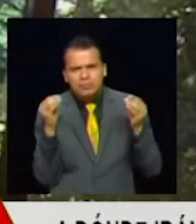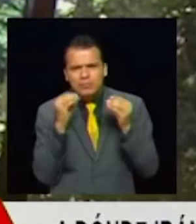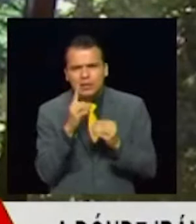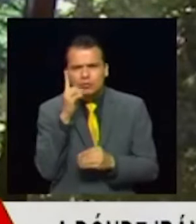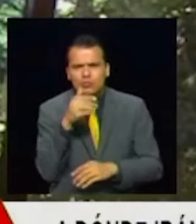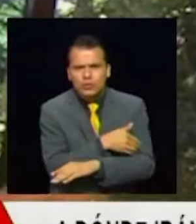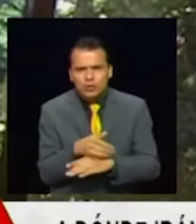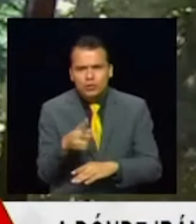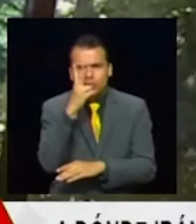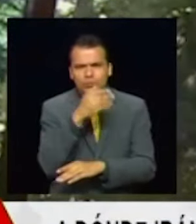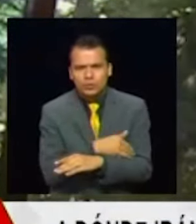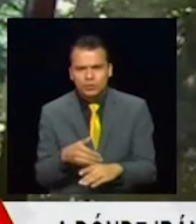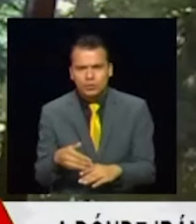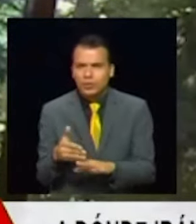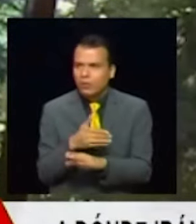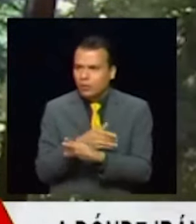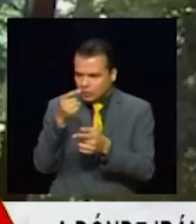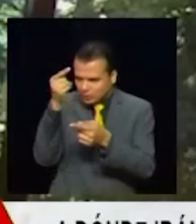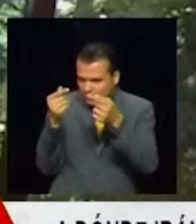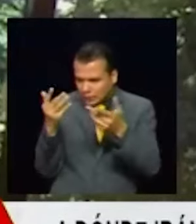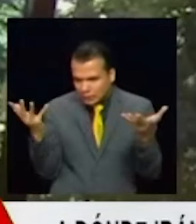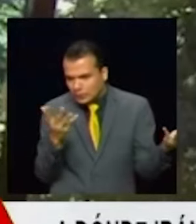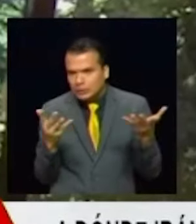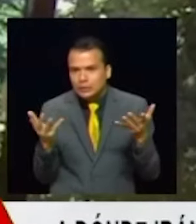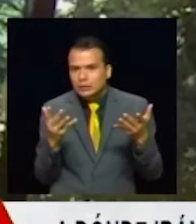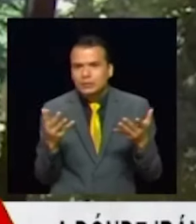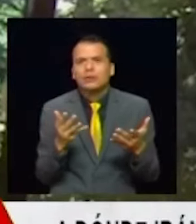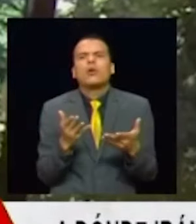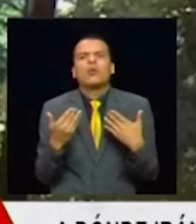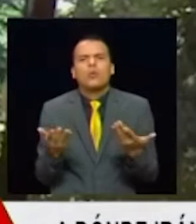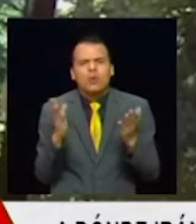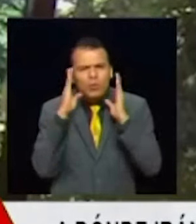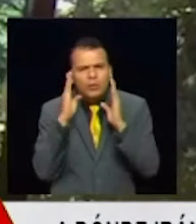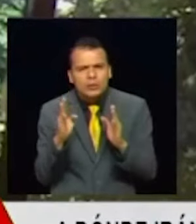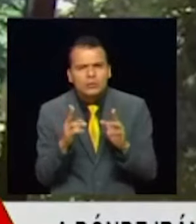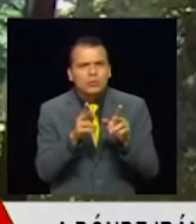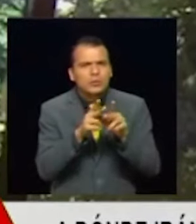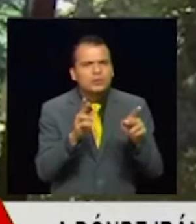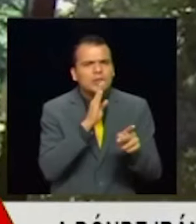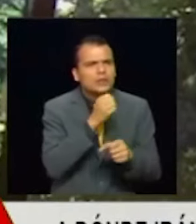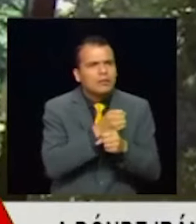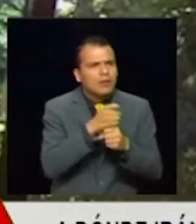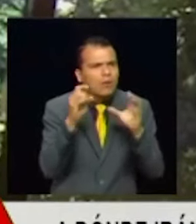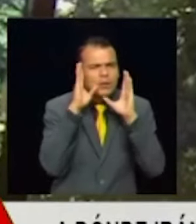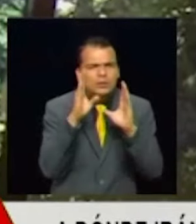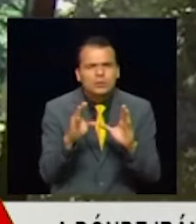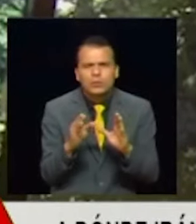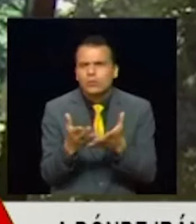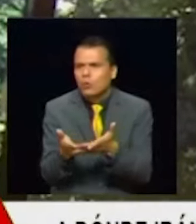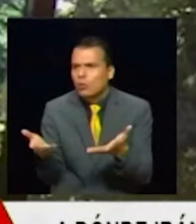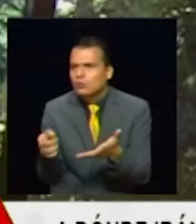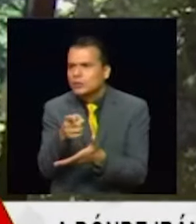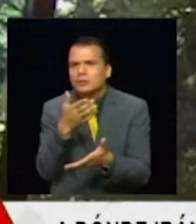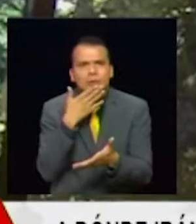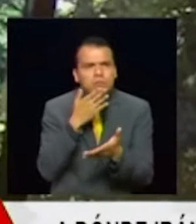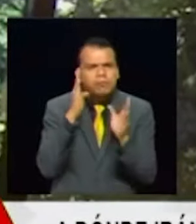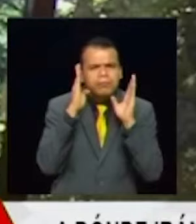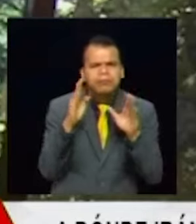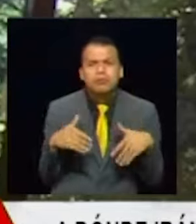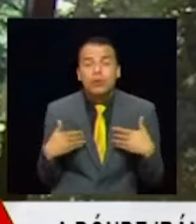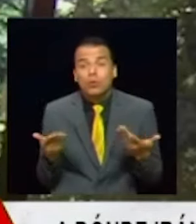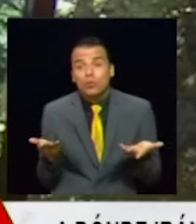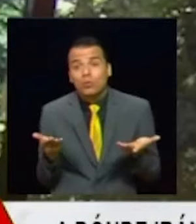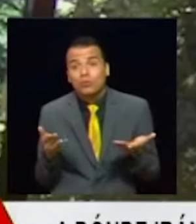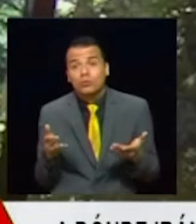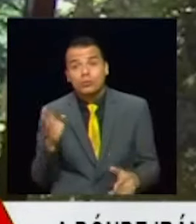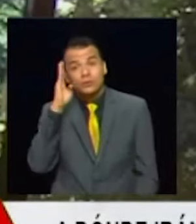se construyen, son orgánicas, requieren gente, requieren capacidades. Entonces, es complejo el